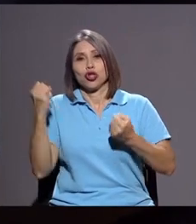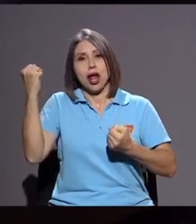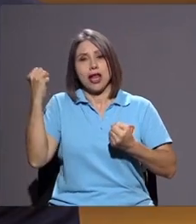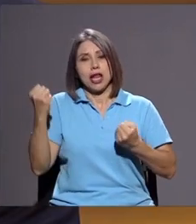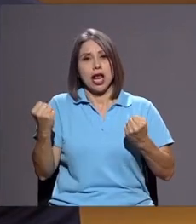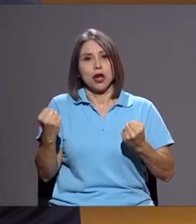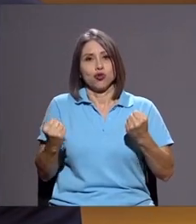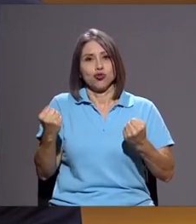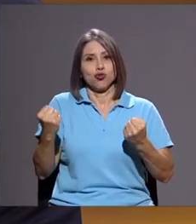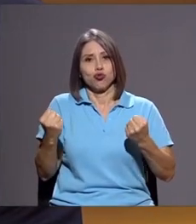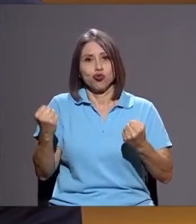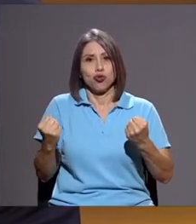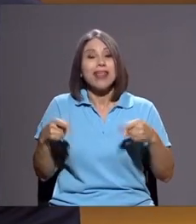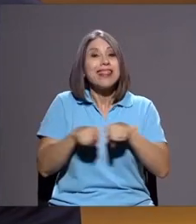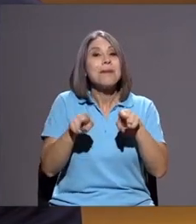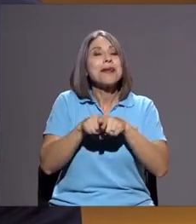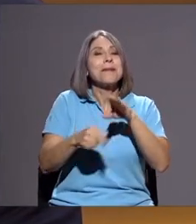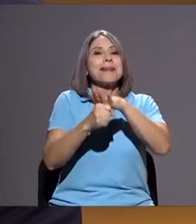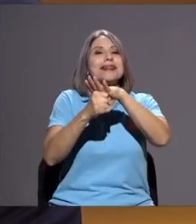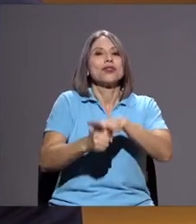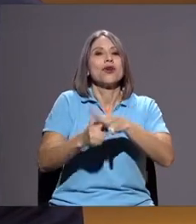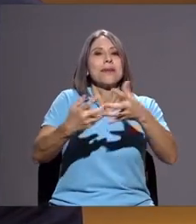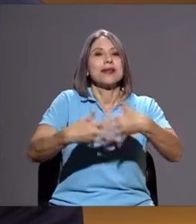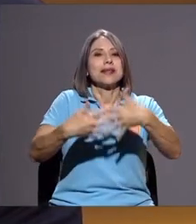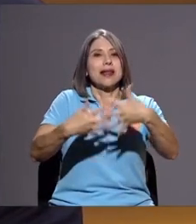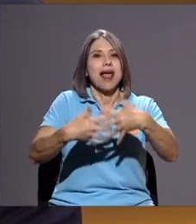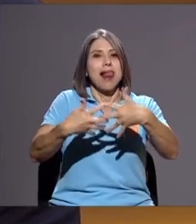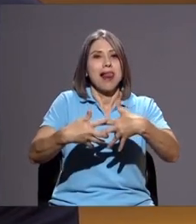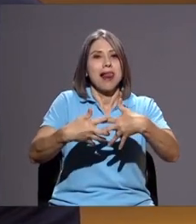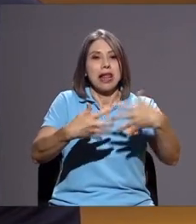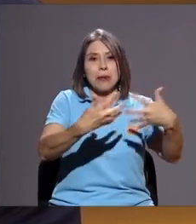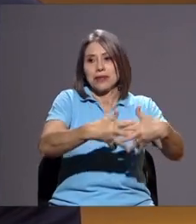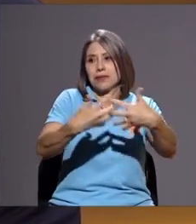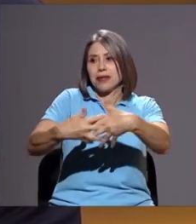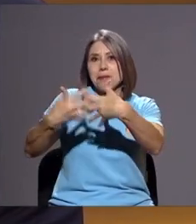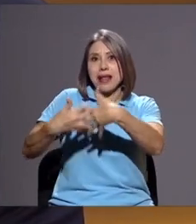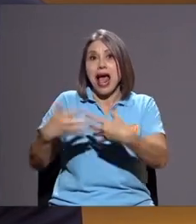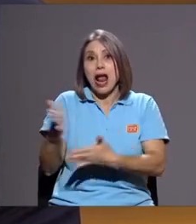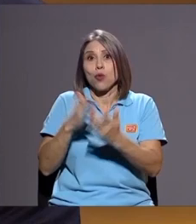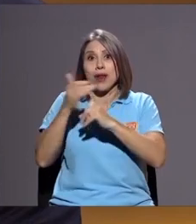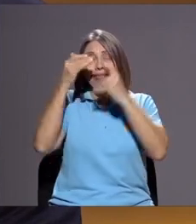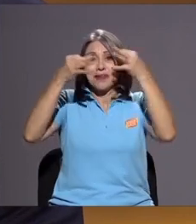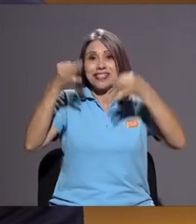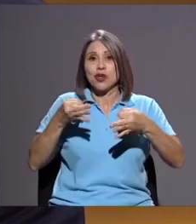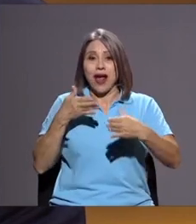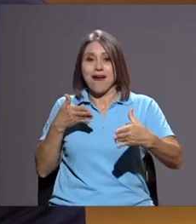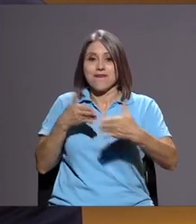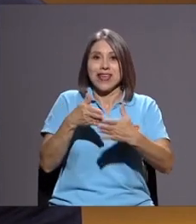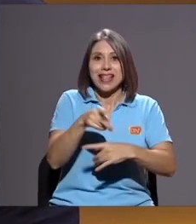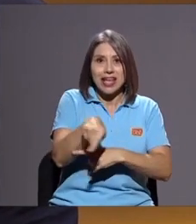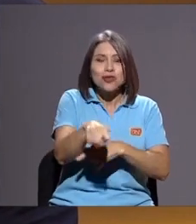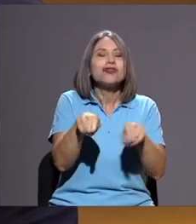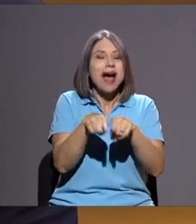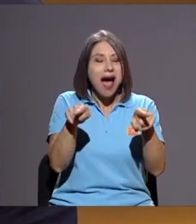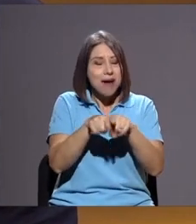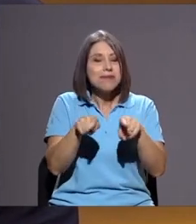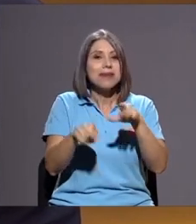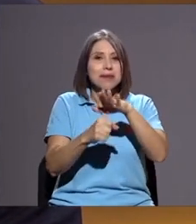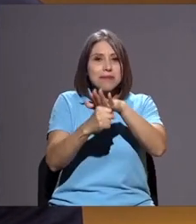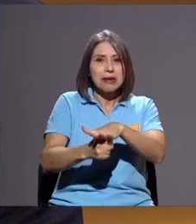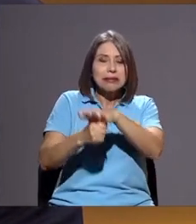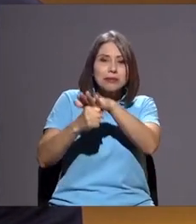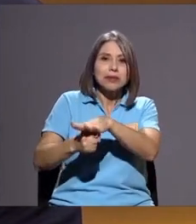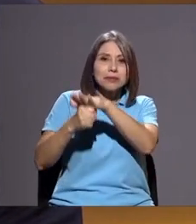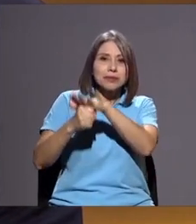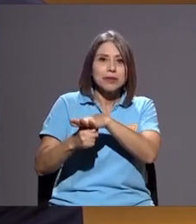que cuando hay una decisión que nos afecta son fuertes también para presionar de una manera más sutil pero pero por presionar